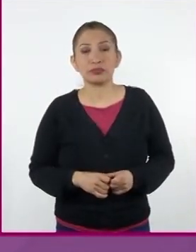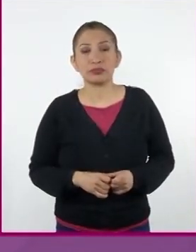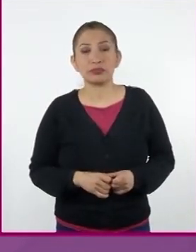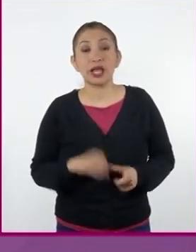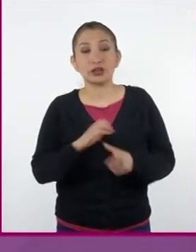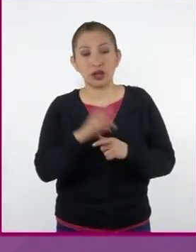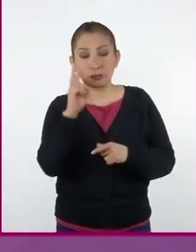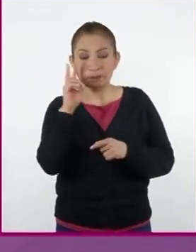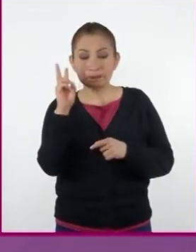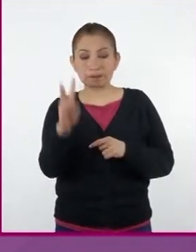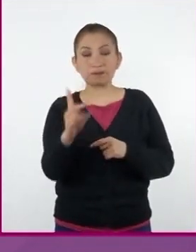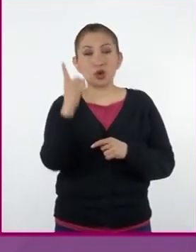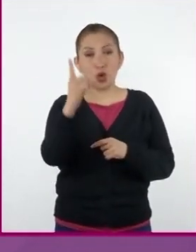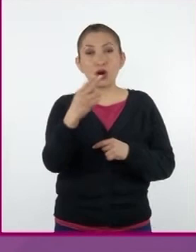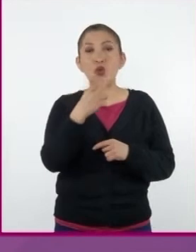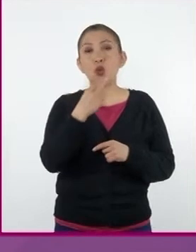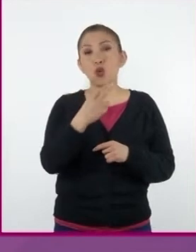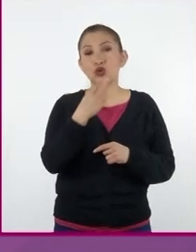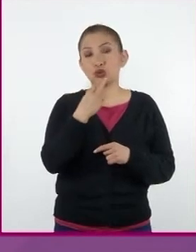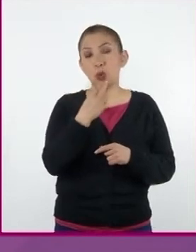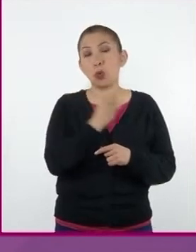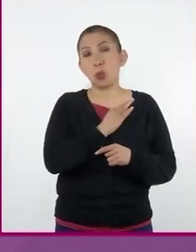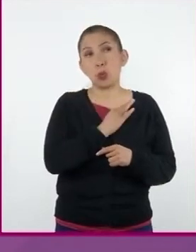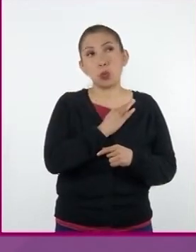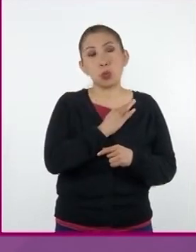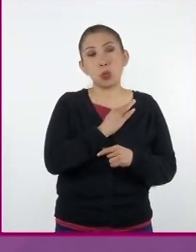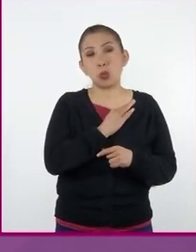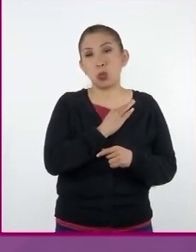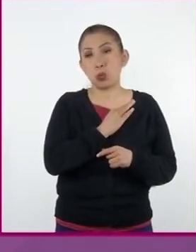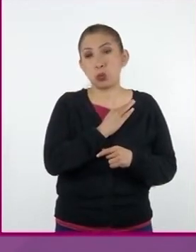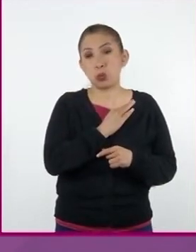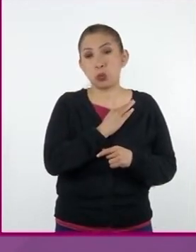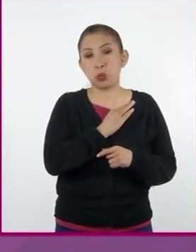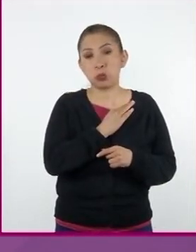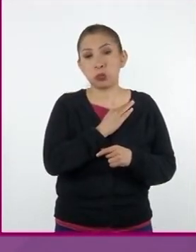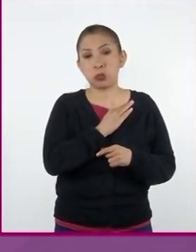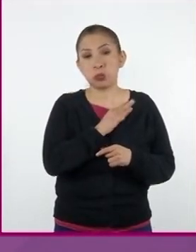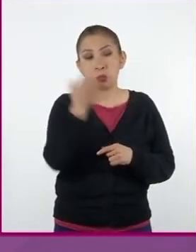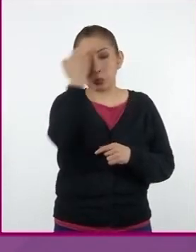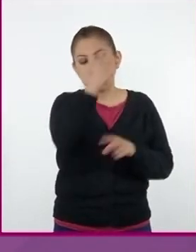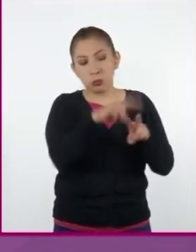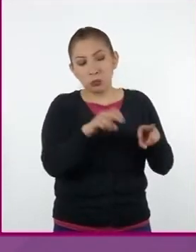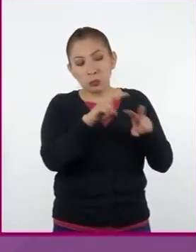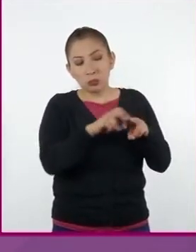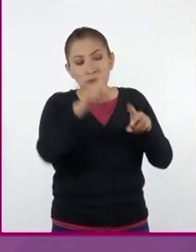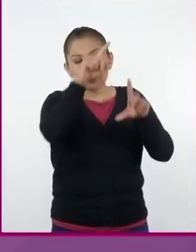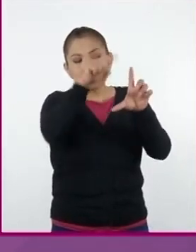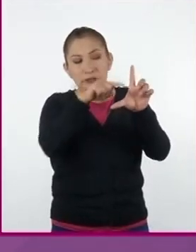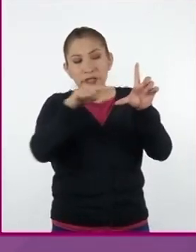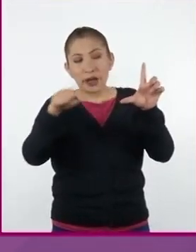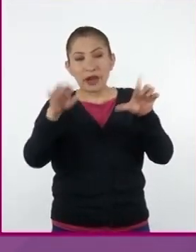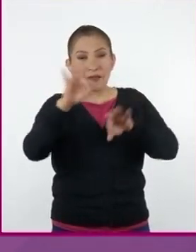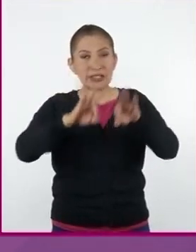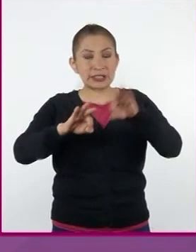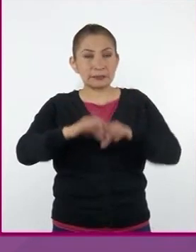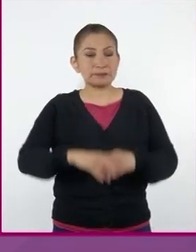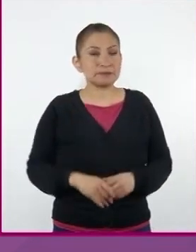Así hemos visto una de las aplicaciones que tiene el análisis de las gráficas en la